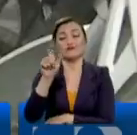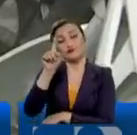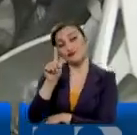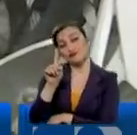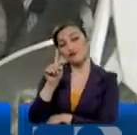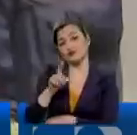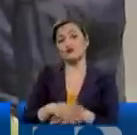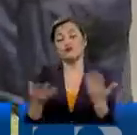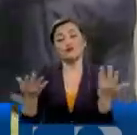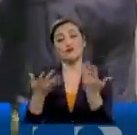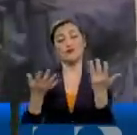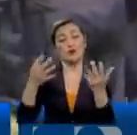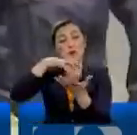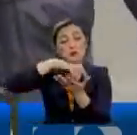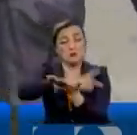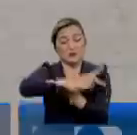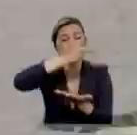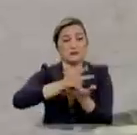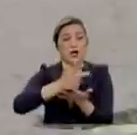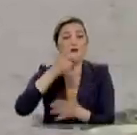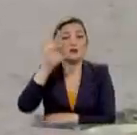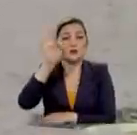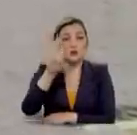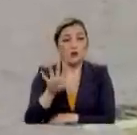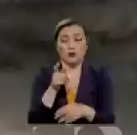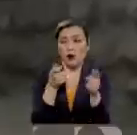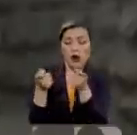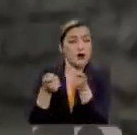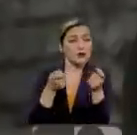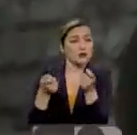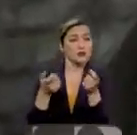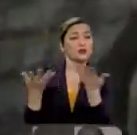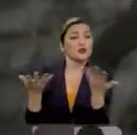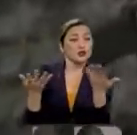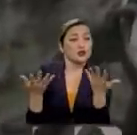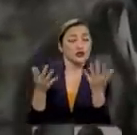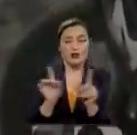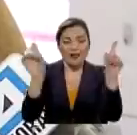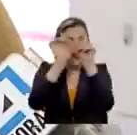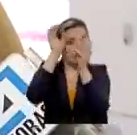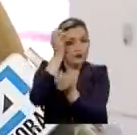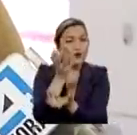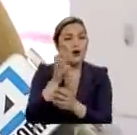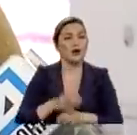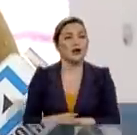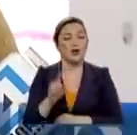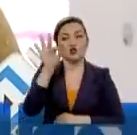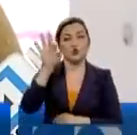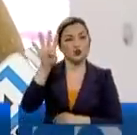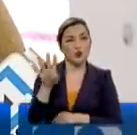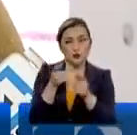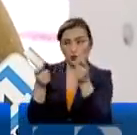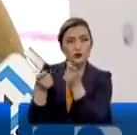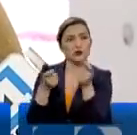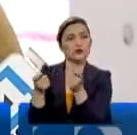persona. Además, en la provincia de Pichincha se realizaron 94 operativos que arrojan los siguientes datos. De estos 94